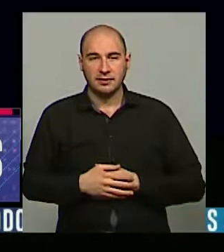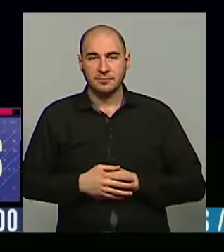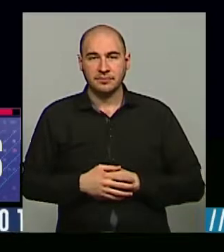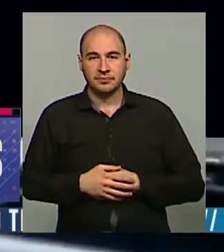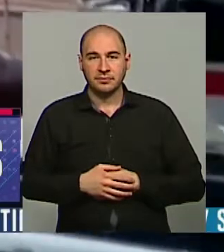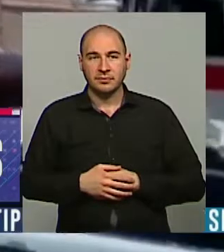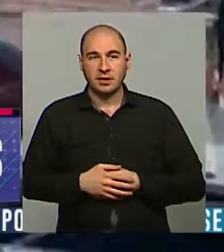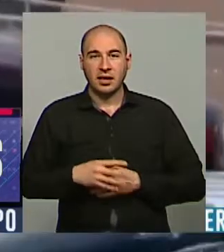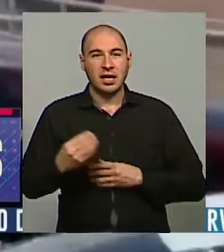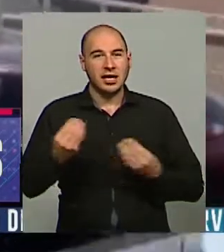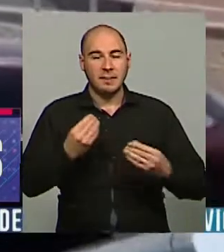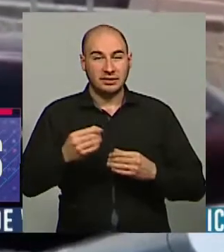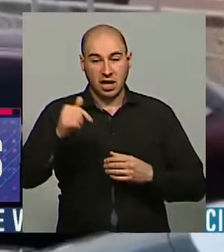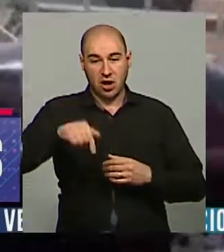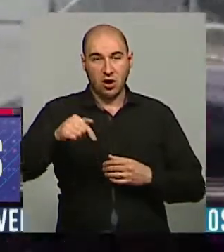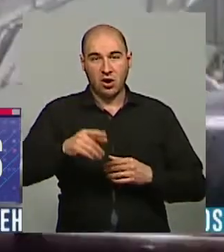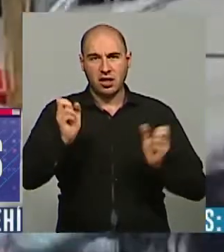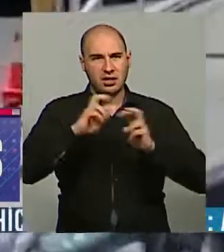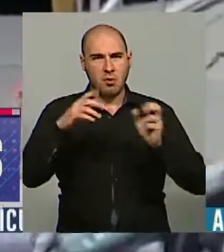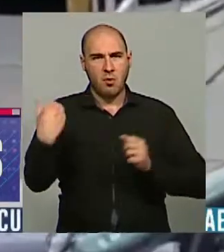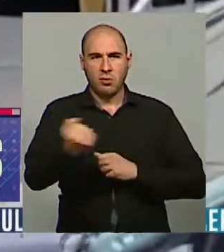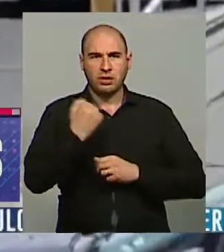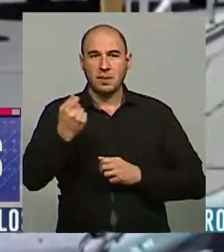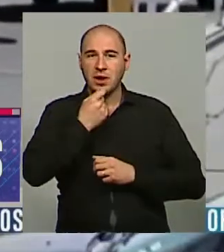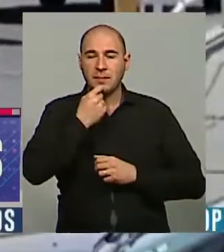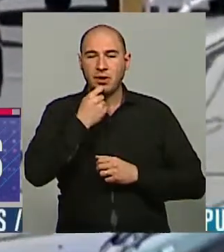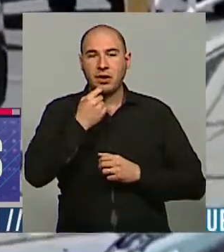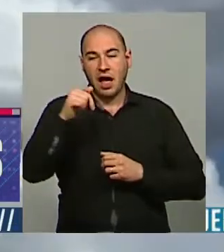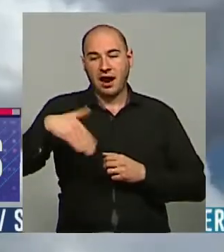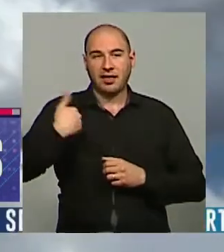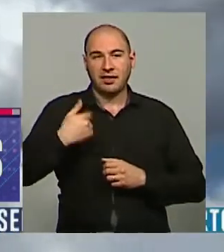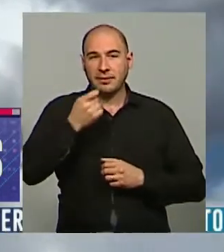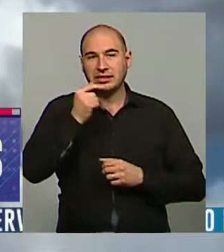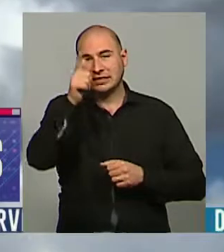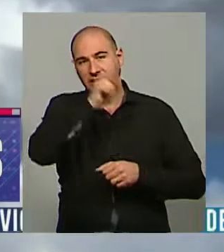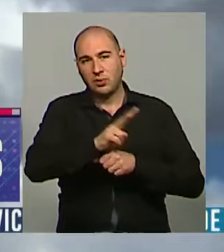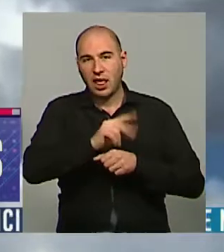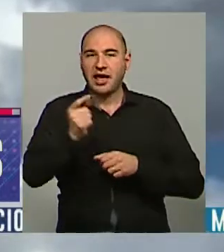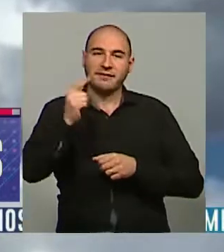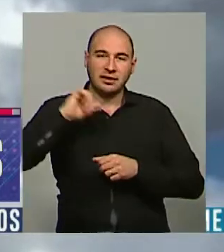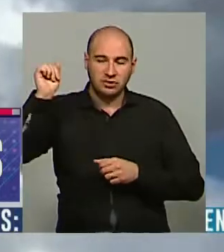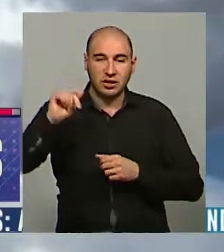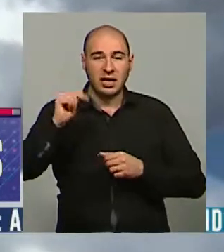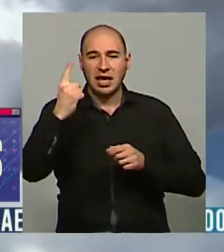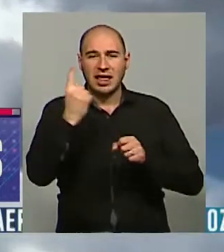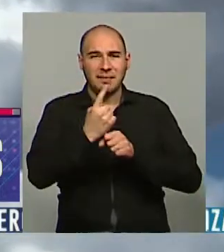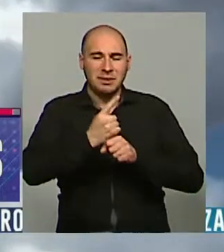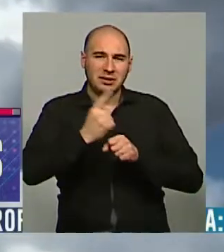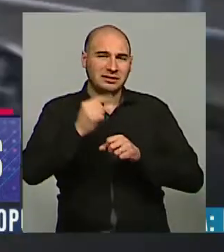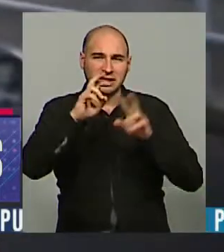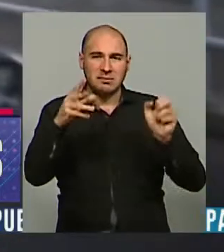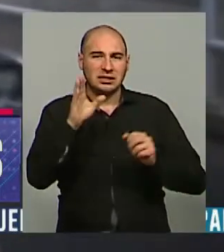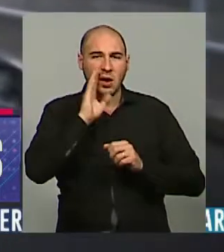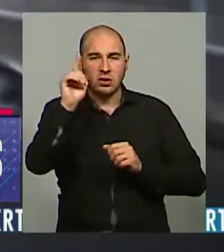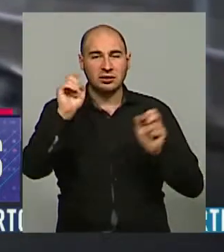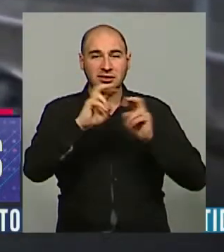de lo que va pasando. Hoy el principal tema, como por ejemplo, no sé, acá en Argentina puede ser la seguridad o la inflación, el principal tema en Estados Unidos